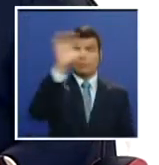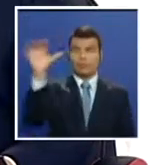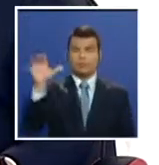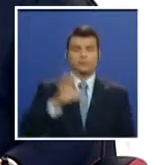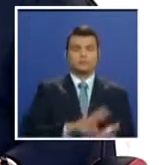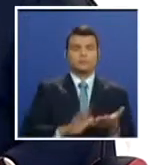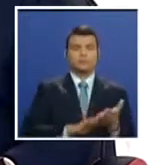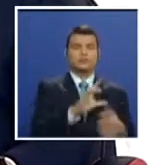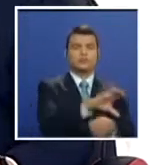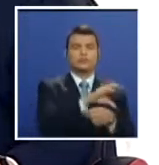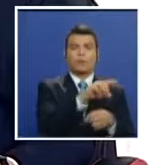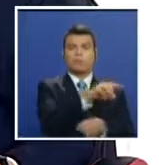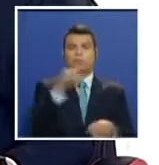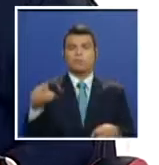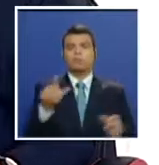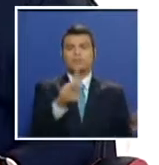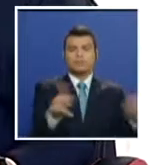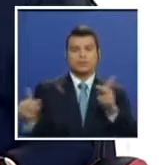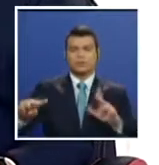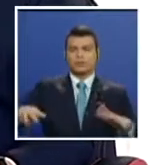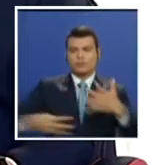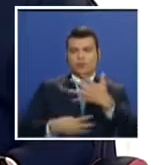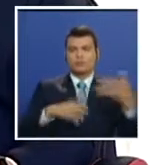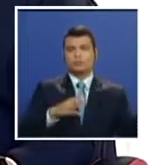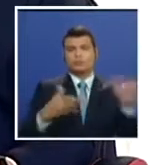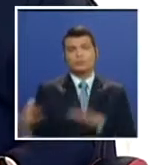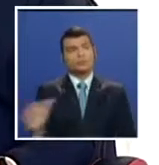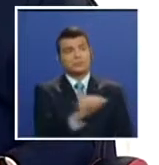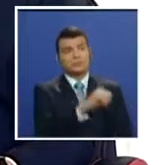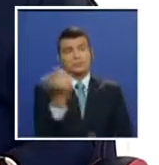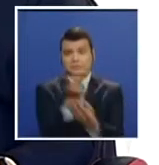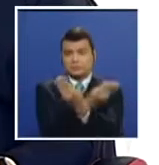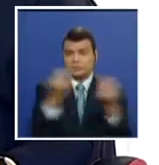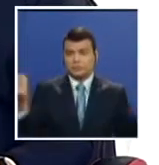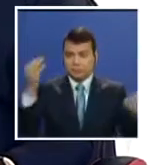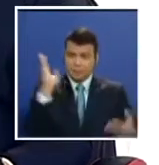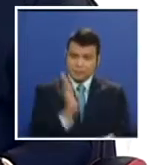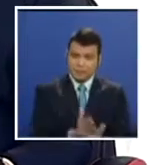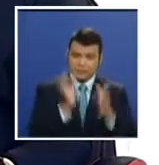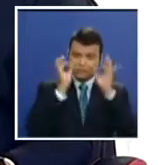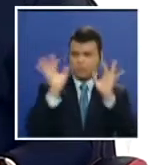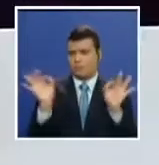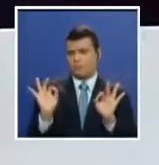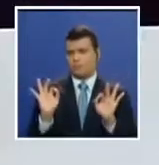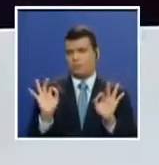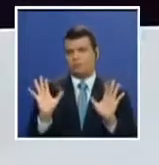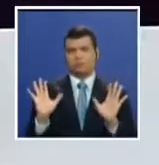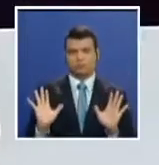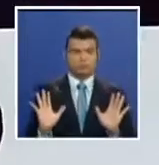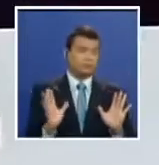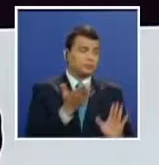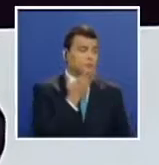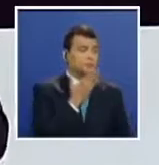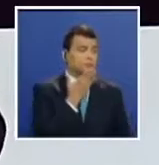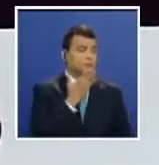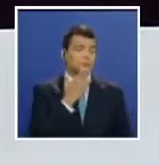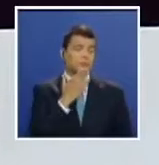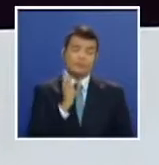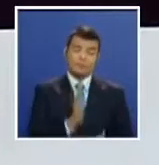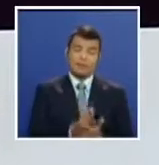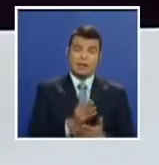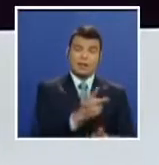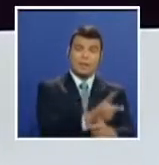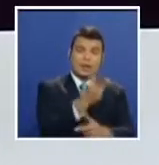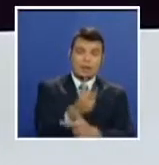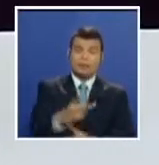fortuna a pesar de haber dejado ocho personas muertas y otros tantas desaparecidas pues no causó mayores estragos bueno pues por fortuna se levantó la alerta de